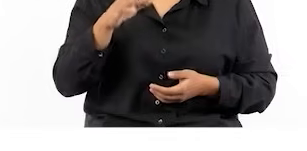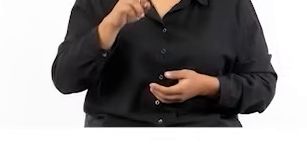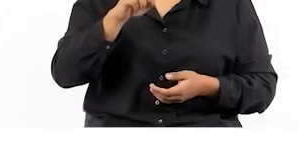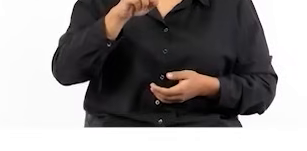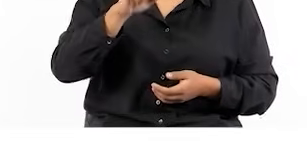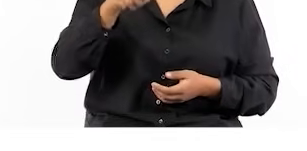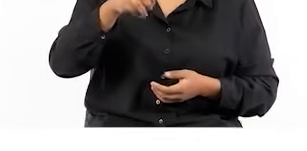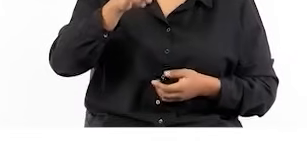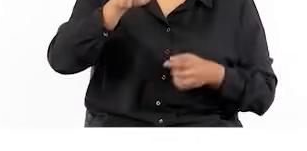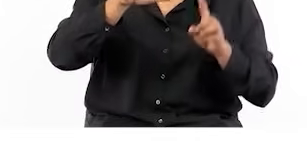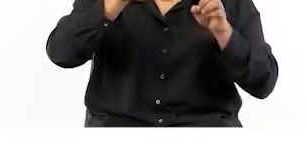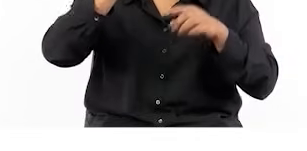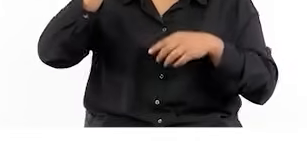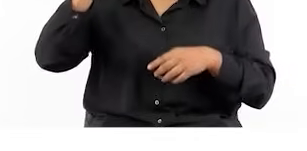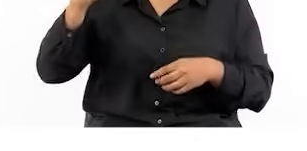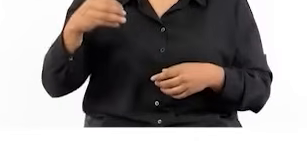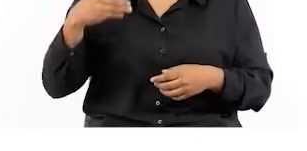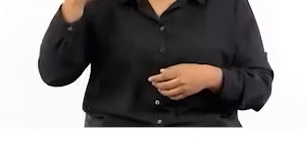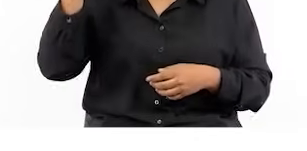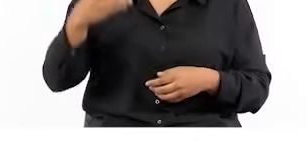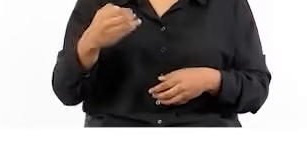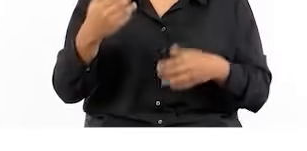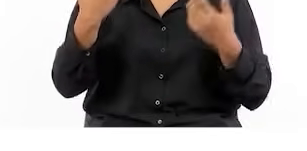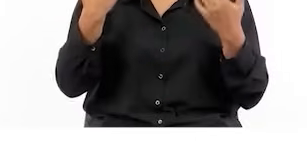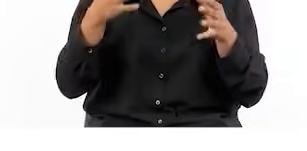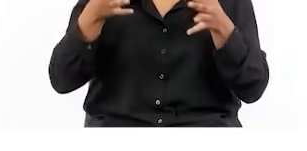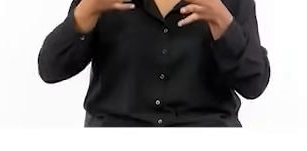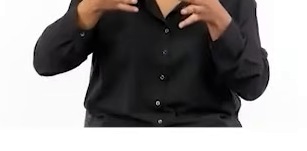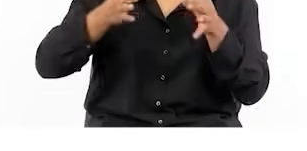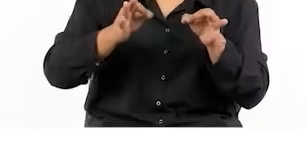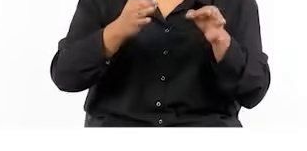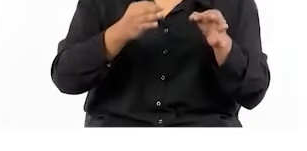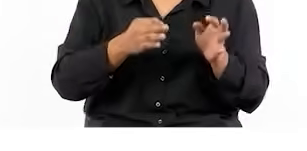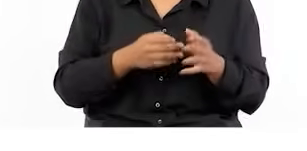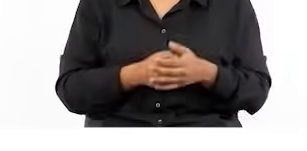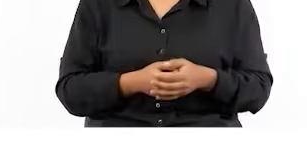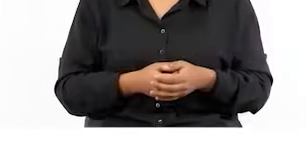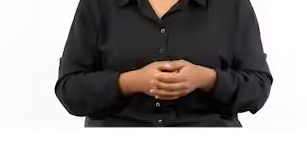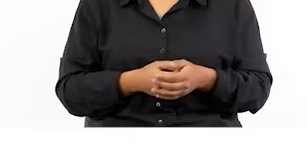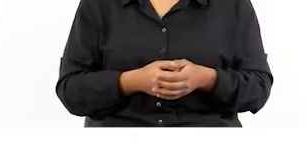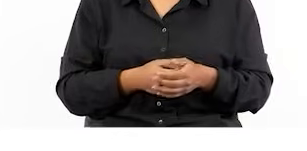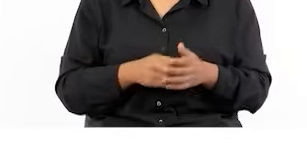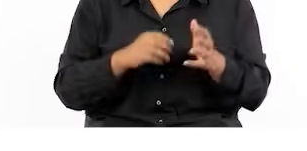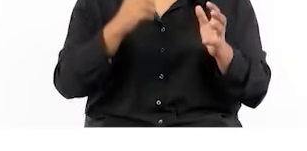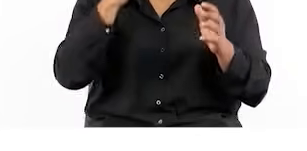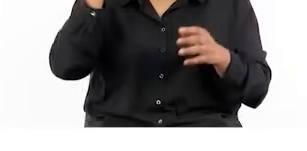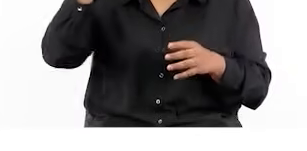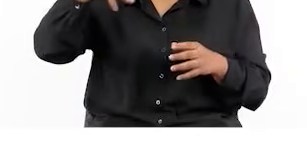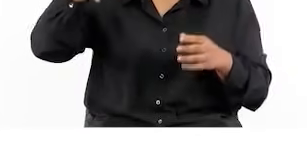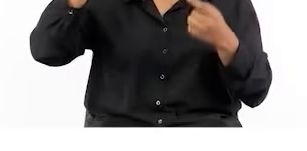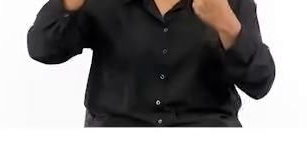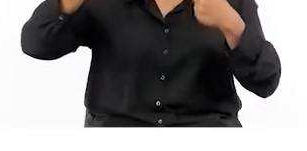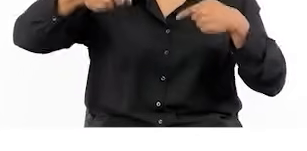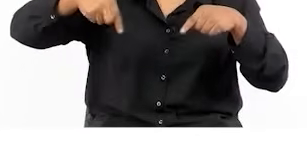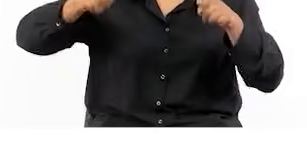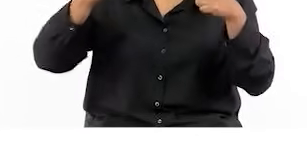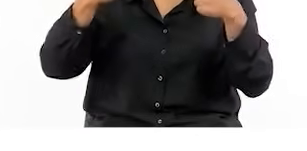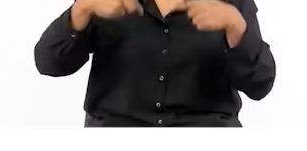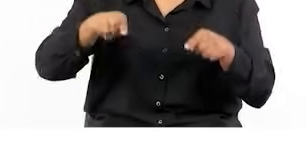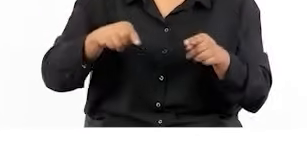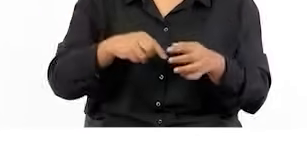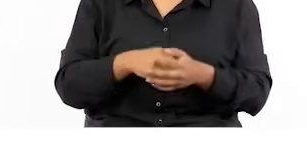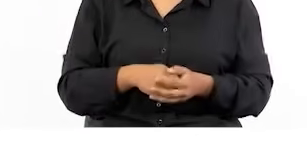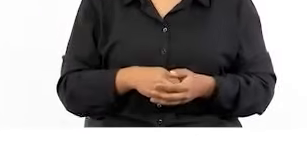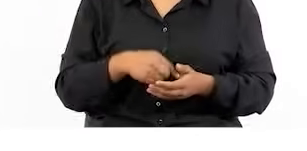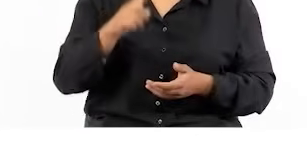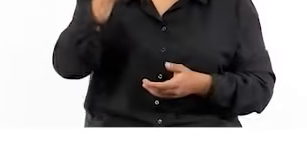descubierta alrededor del año 1600 ya de nuestra era, ya estaba formada y desde entonces